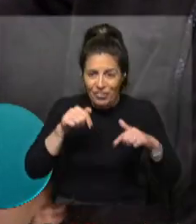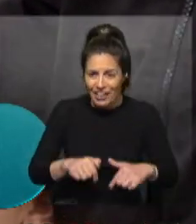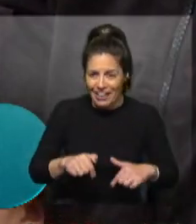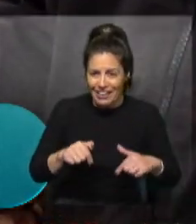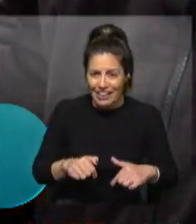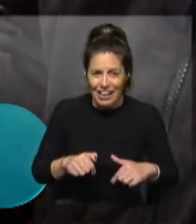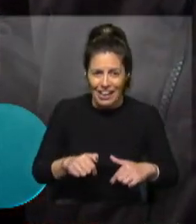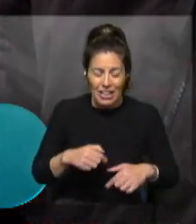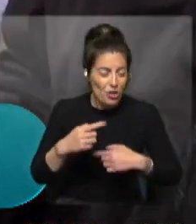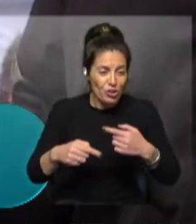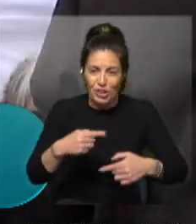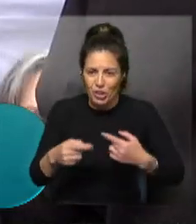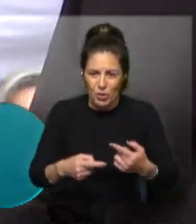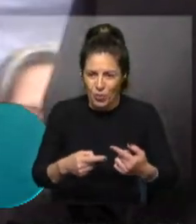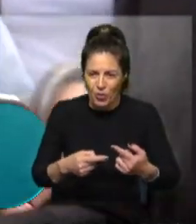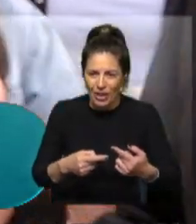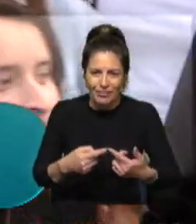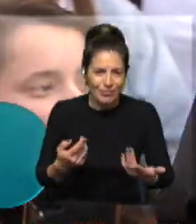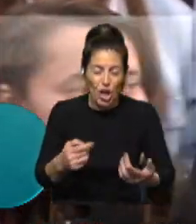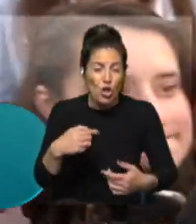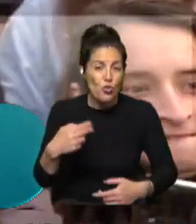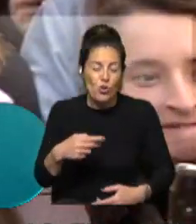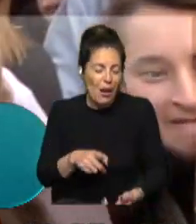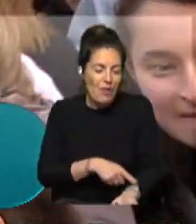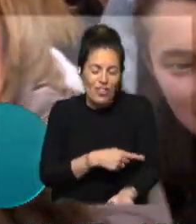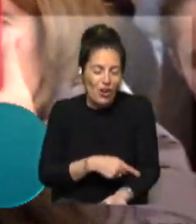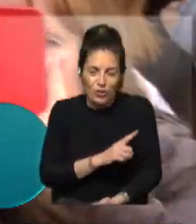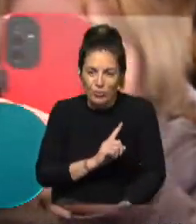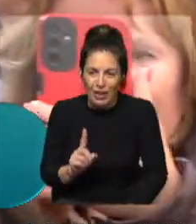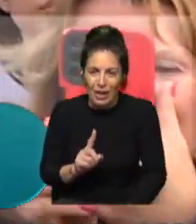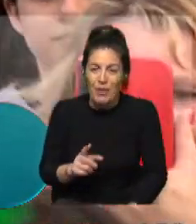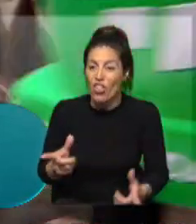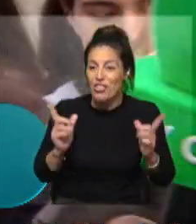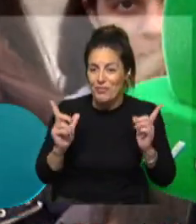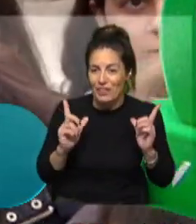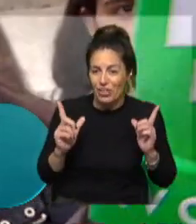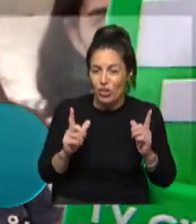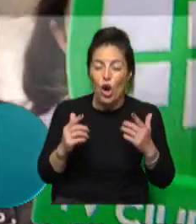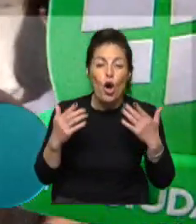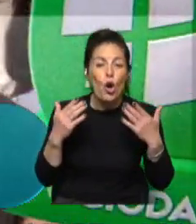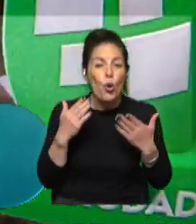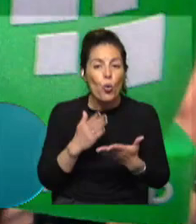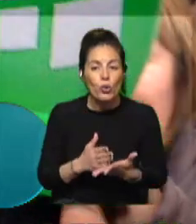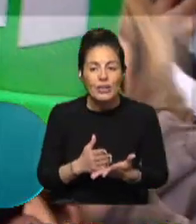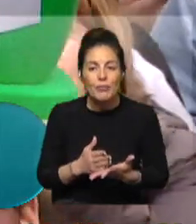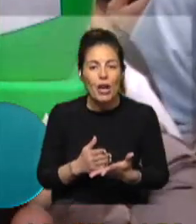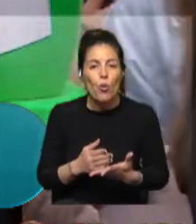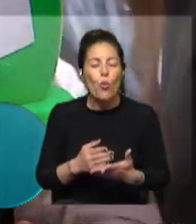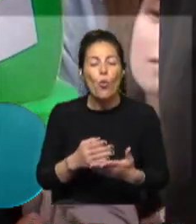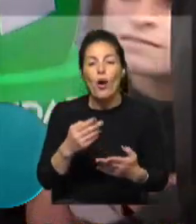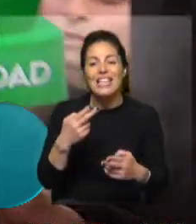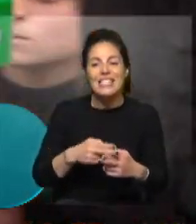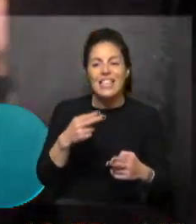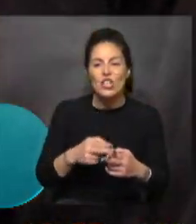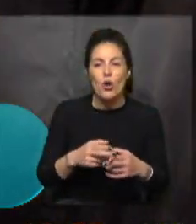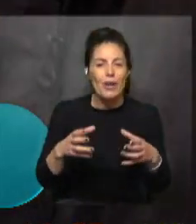Me siguen pasando, creo que eso nunca me voy a terminar de acostumbrar, pero bueno, disfrutándolo. Ya voy la última, hermano. ¿Cuál es el nombre de tu duende favorito? Me pasó en